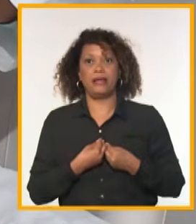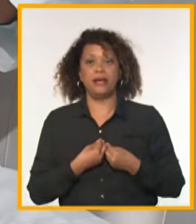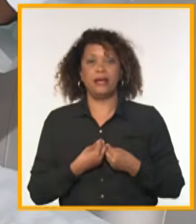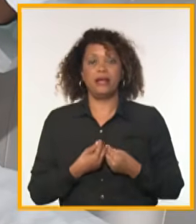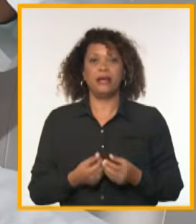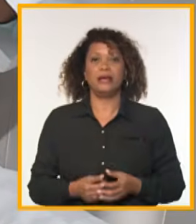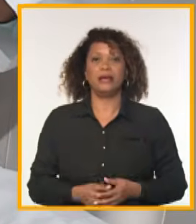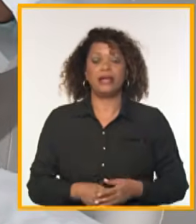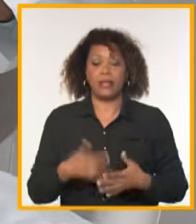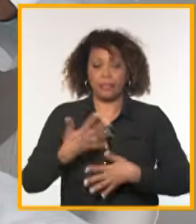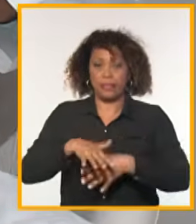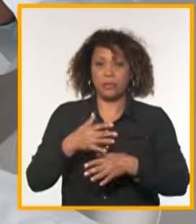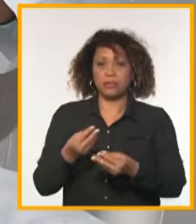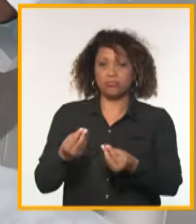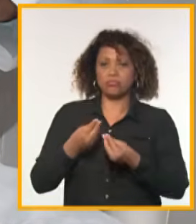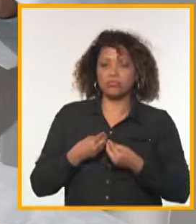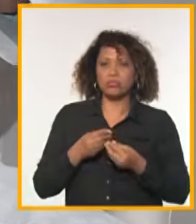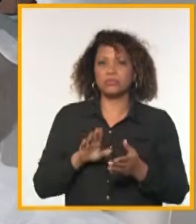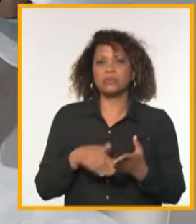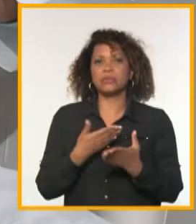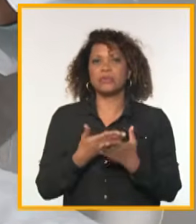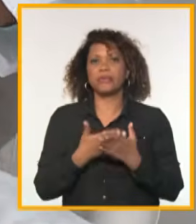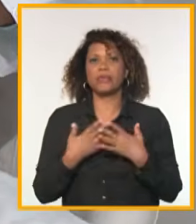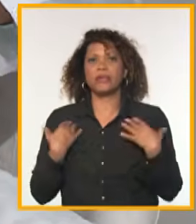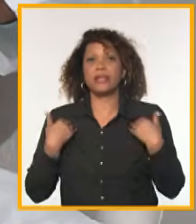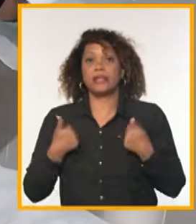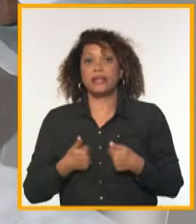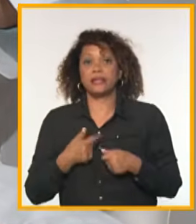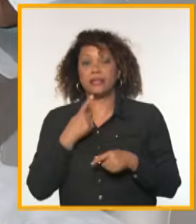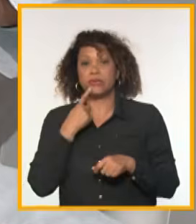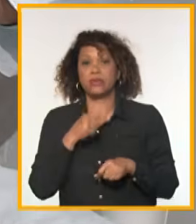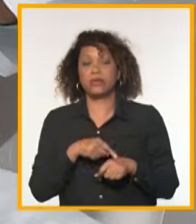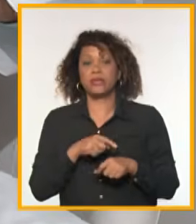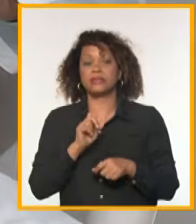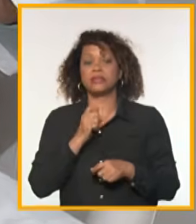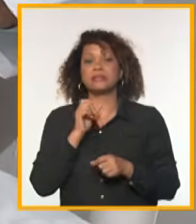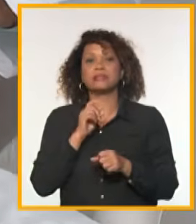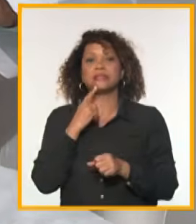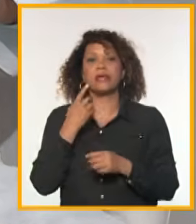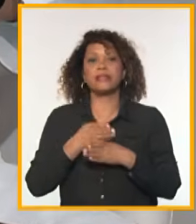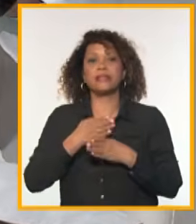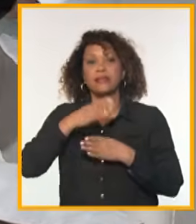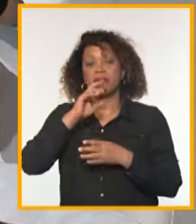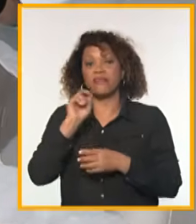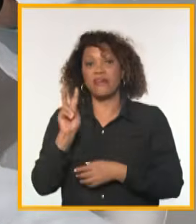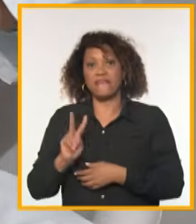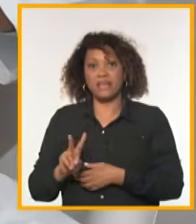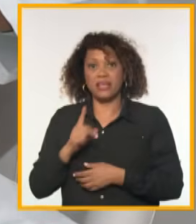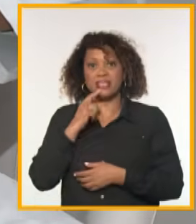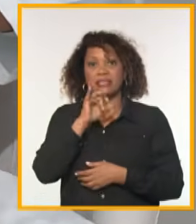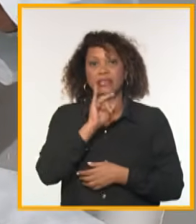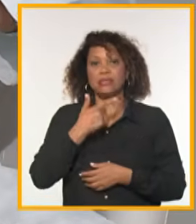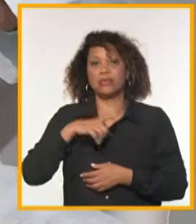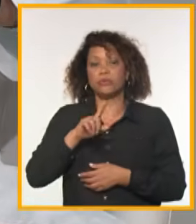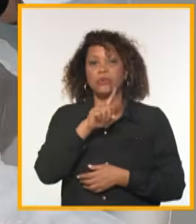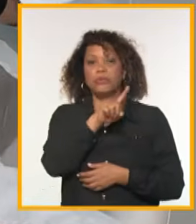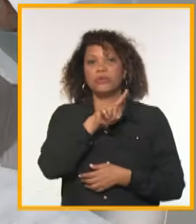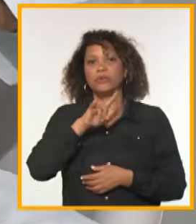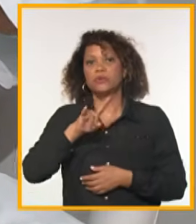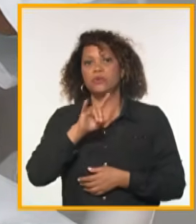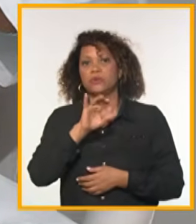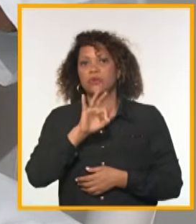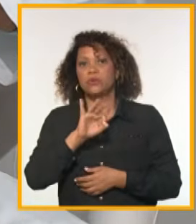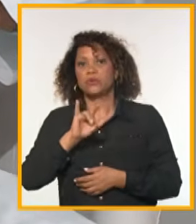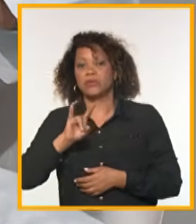la dirección, me proponen para la dirección de Sanatorio Santiago de Las Vegas, el 7 de julio de 1989,